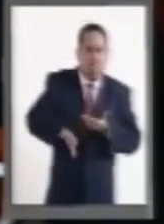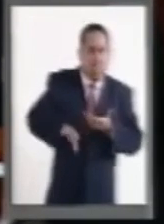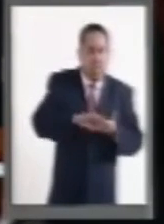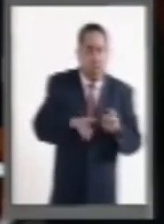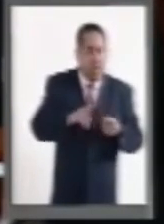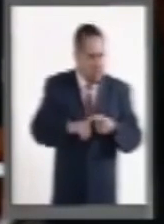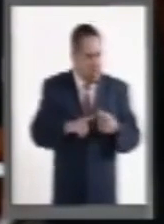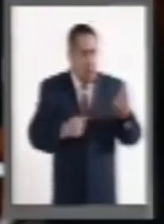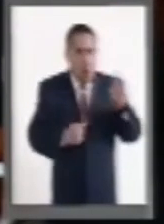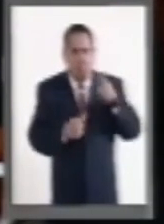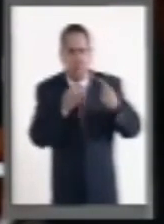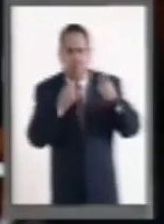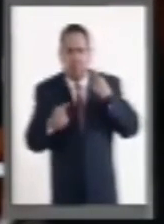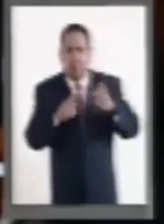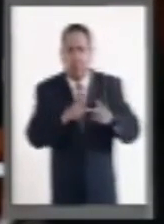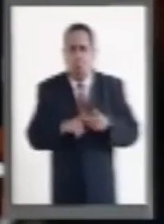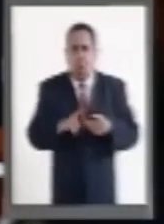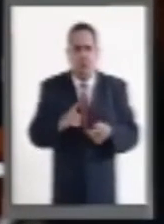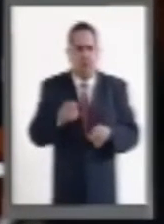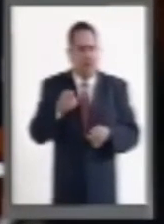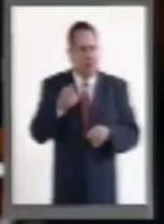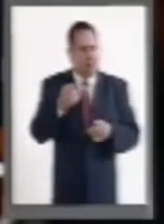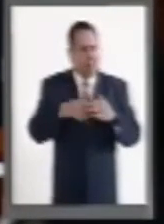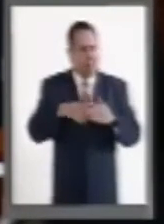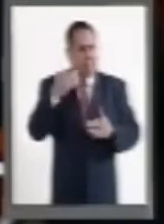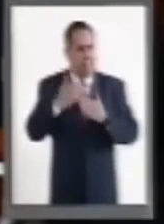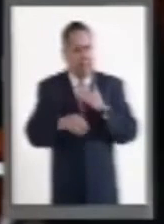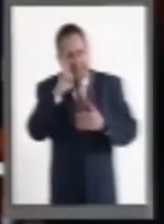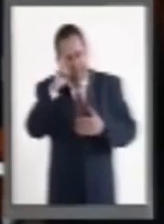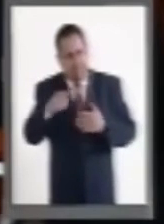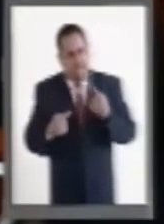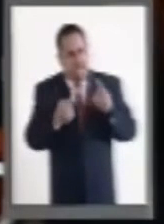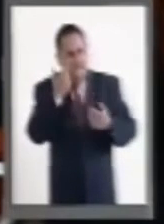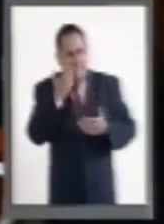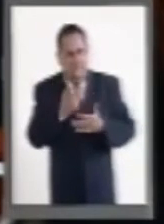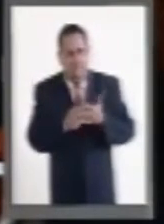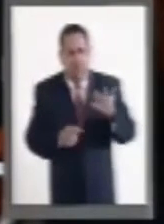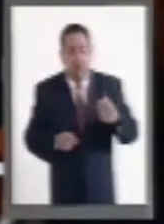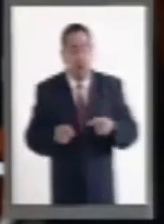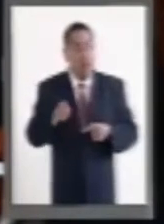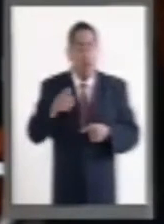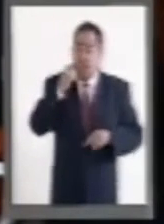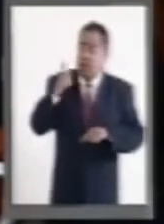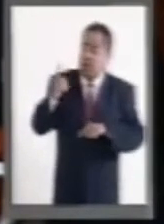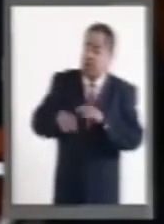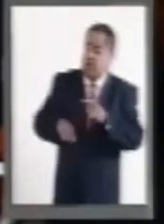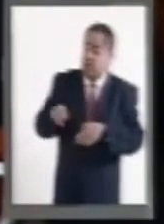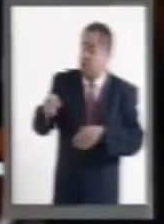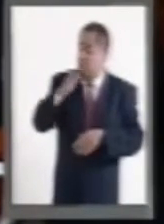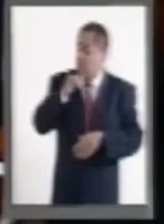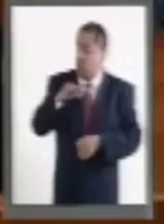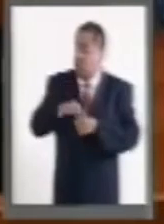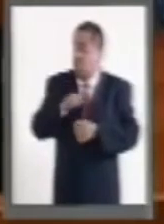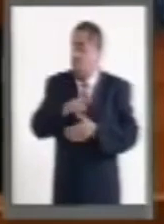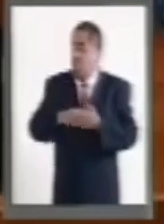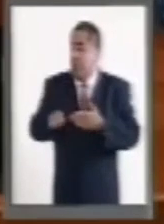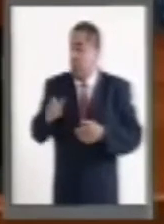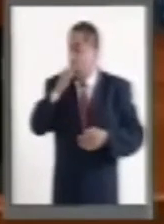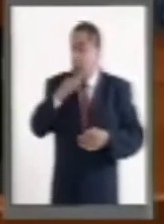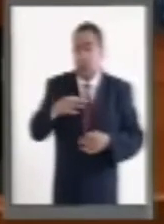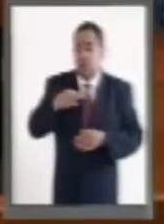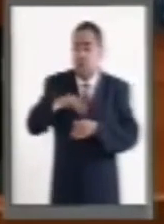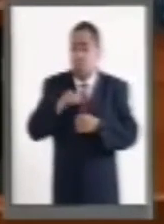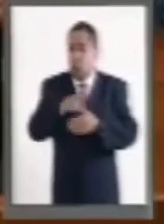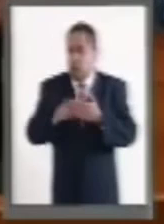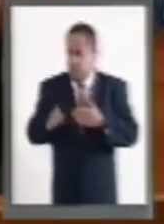la difamación y la guerra sucia, hasta intentar quitarme el derecho de votar y ser votado,